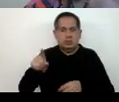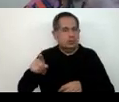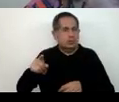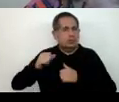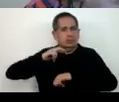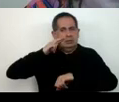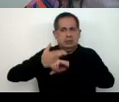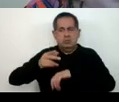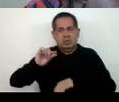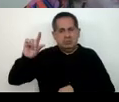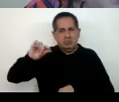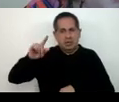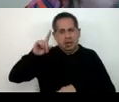encargadas